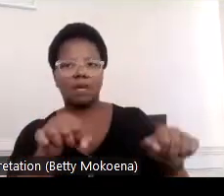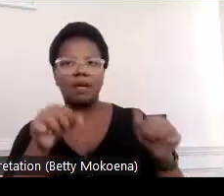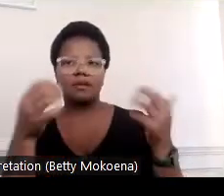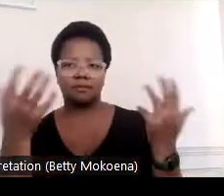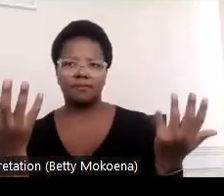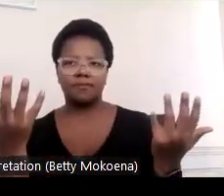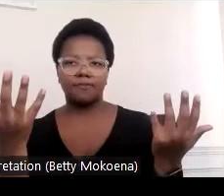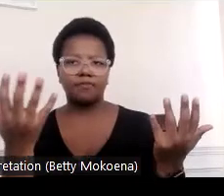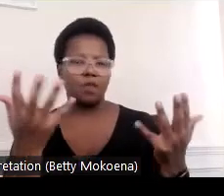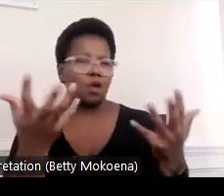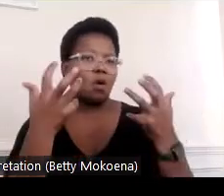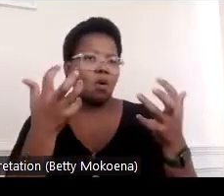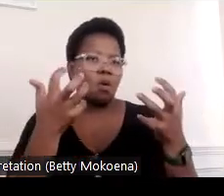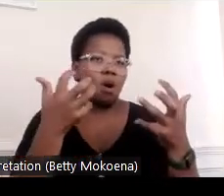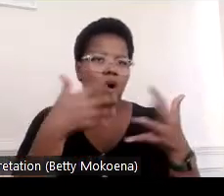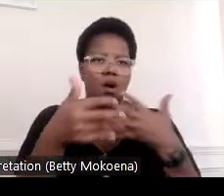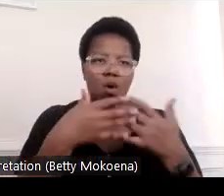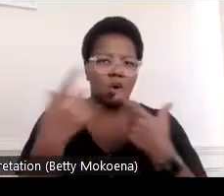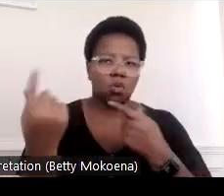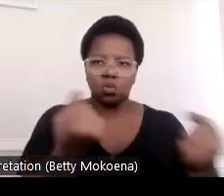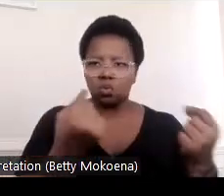opciones que quieren tener